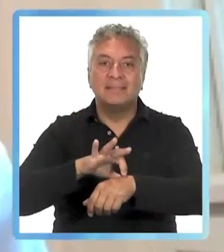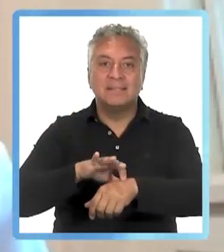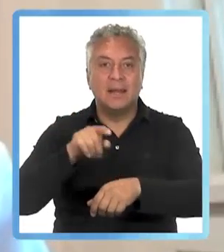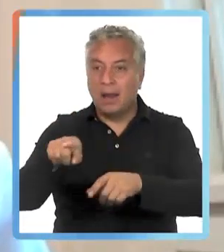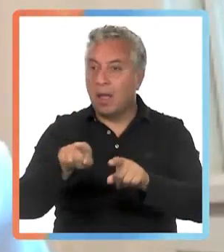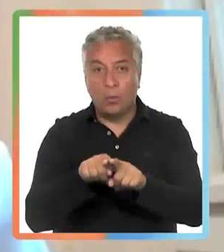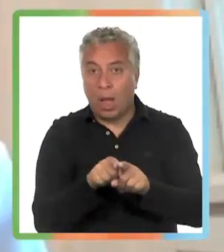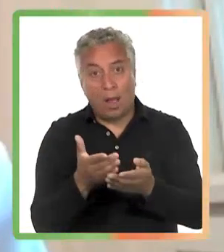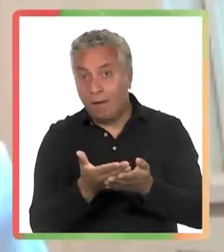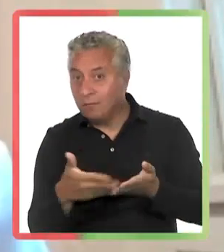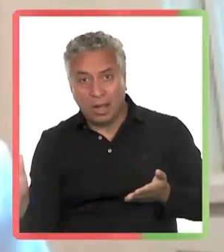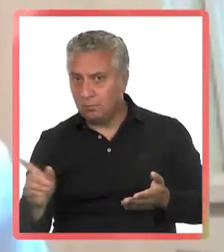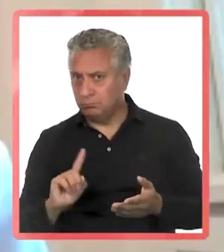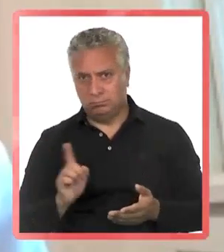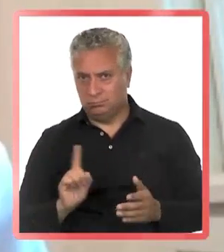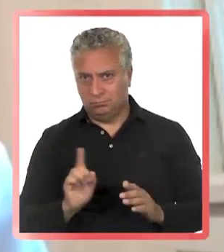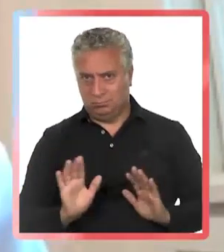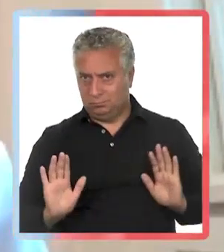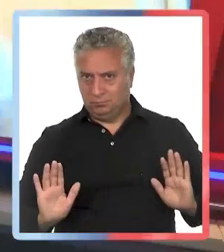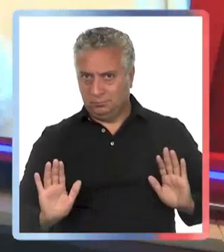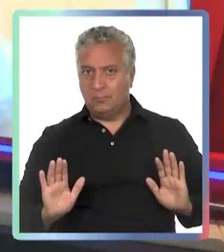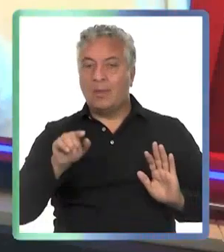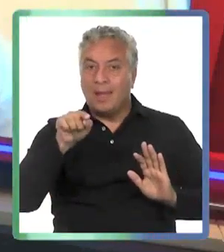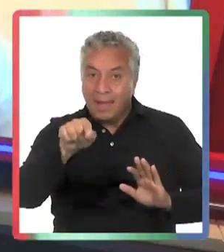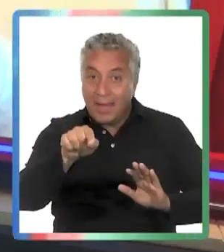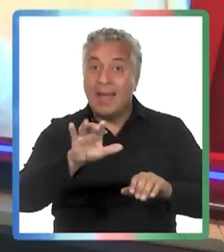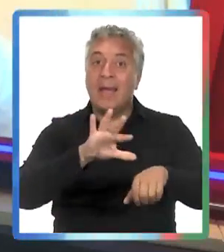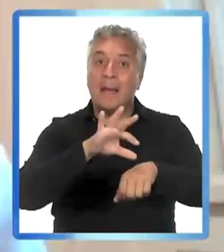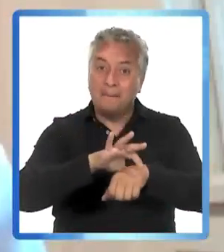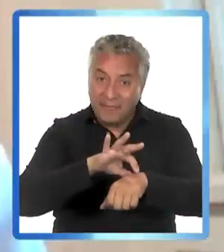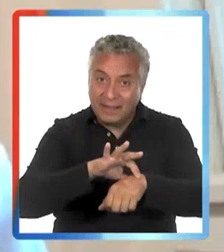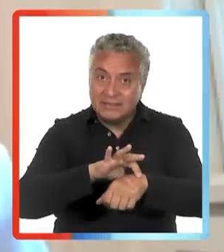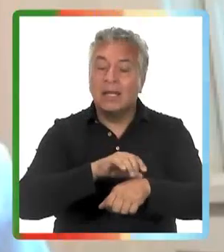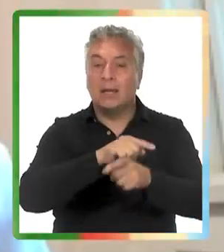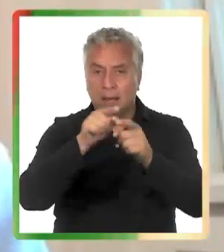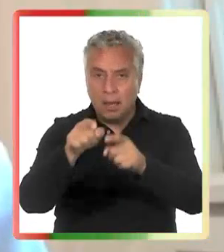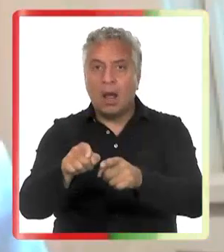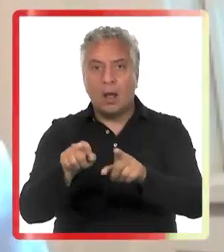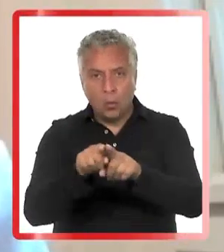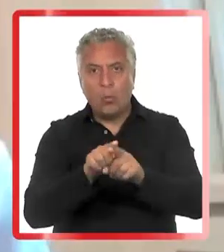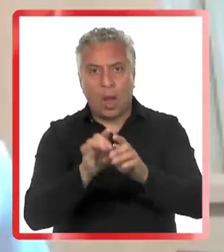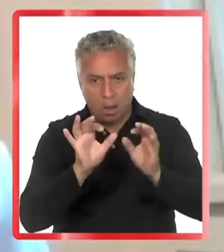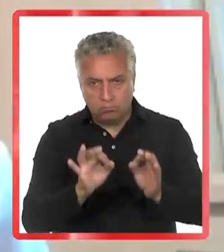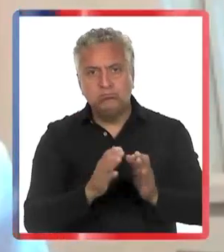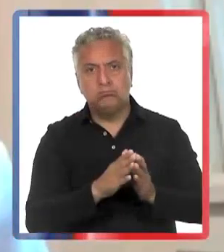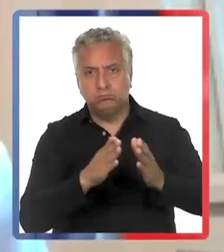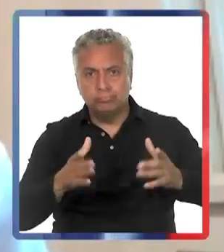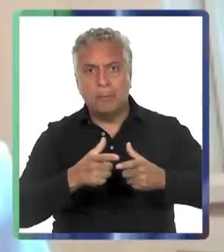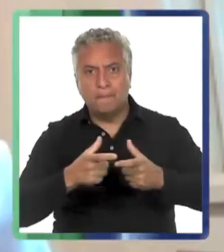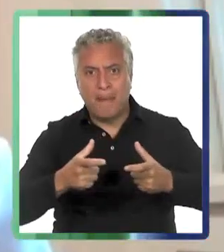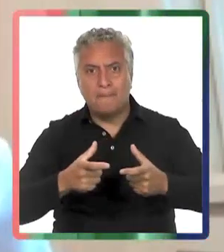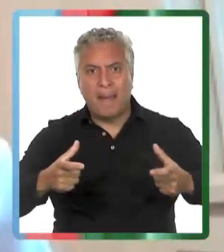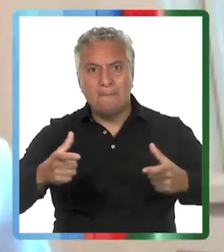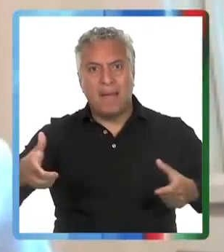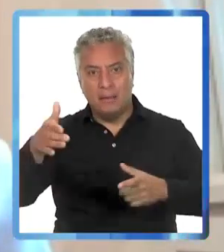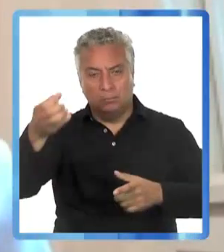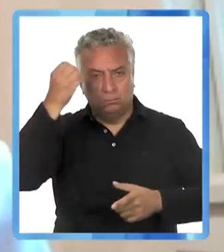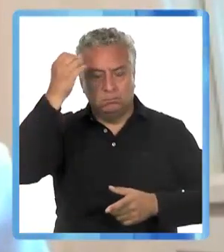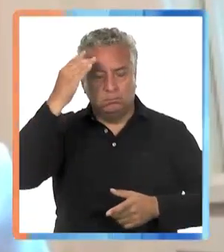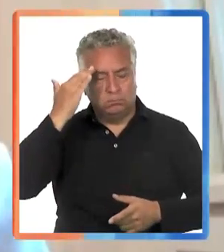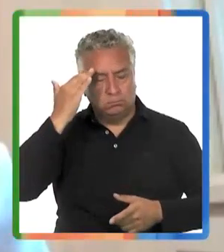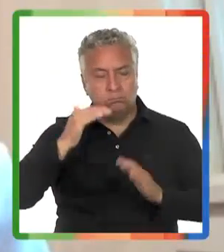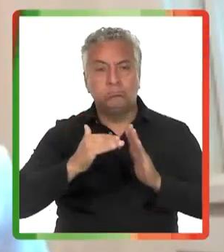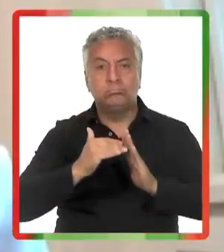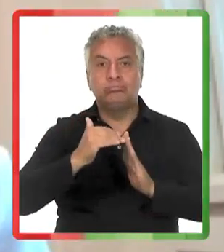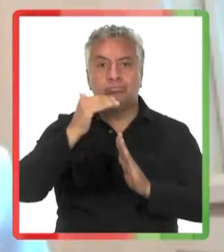medicina no quedó fuera de ello. Y una telemedicina que está siendo cada vez más completa y más sofisticada,